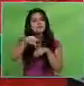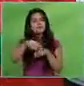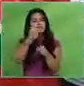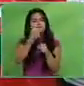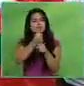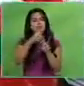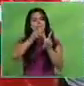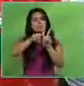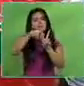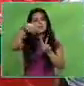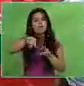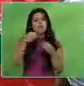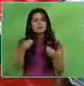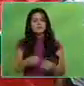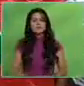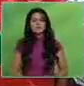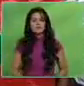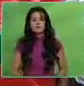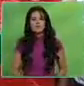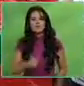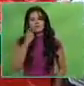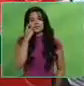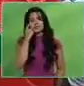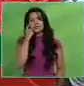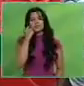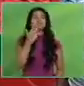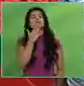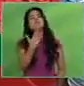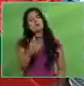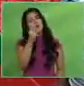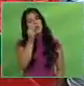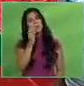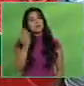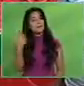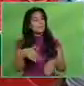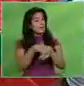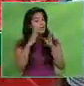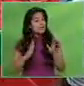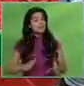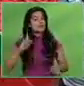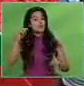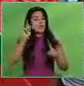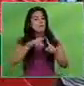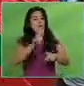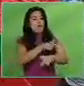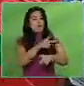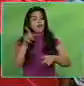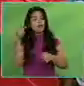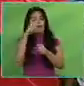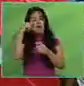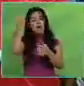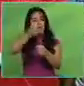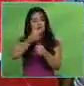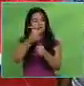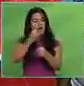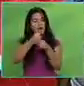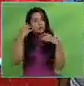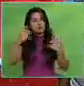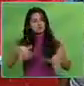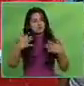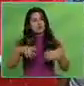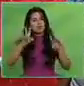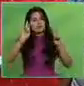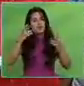en Mérida? Bueno, muchas gracias, ministro Farruco, ministro, poeta y bueno, trabajador, luchador por incansable de las